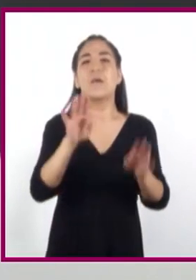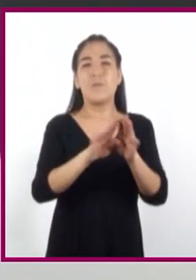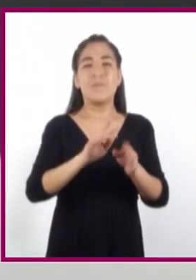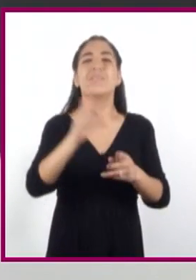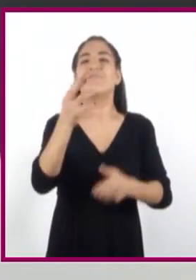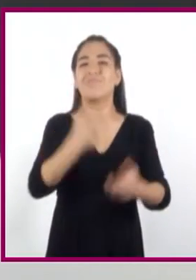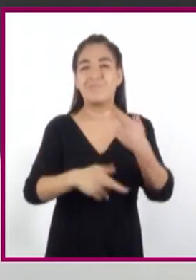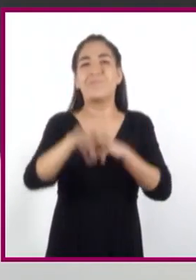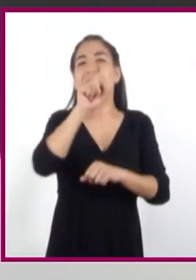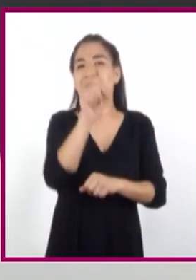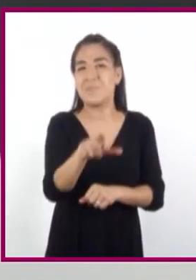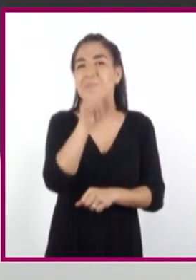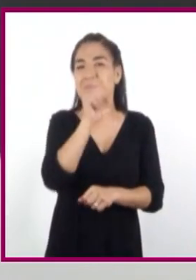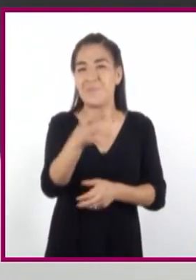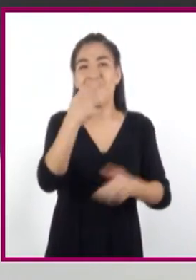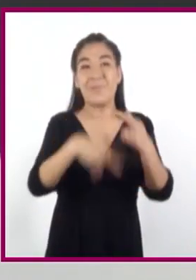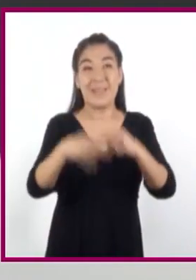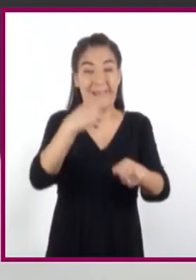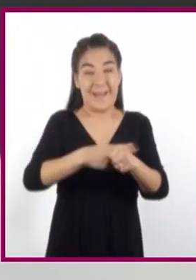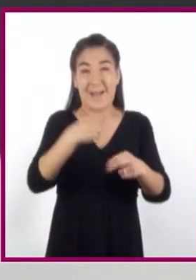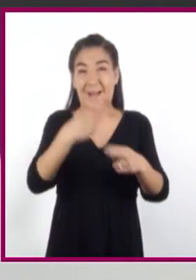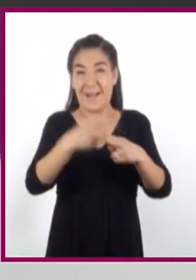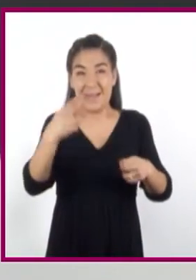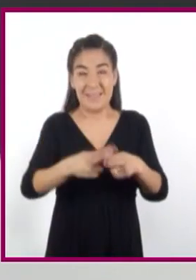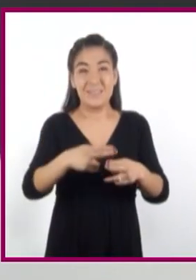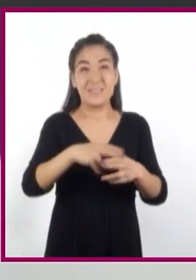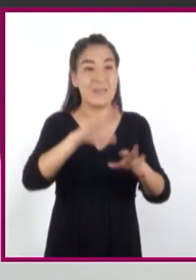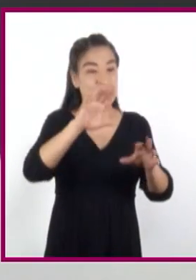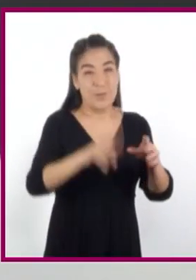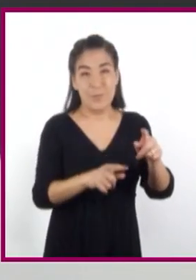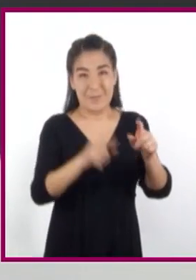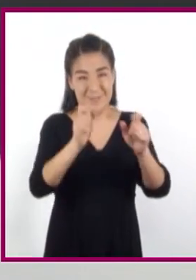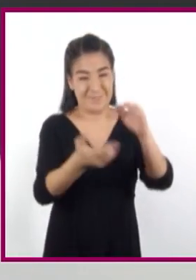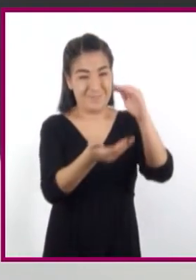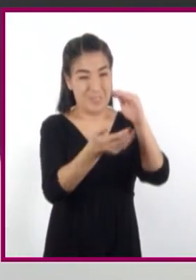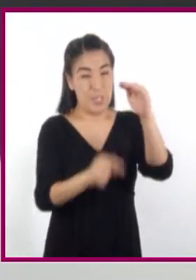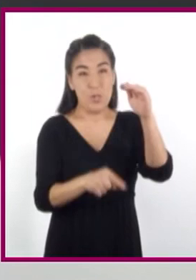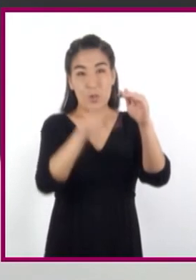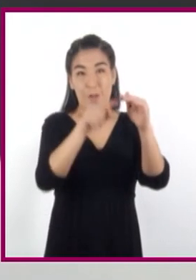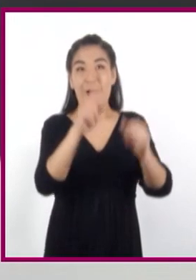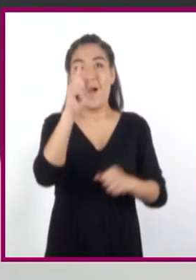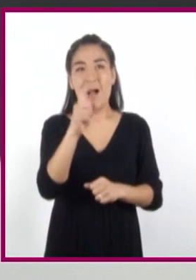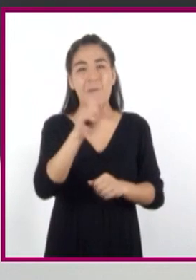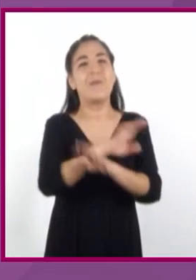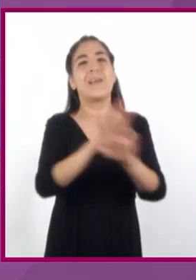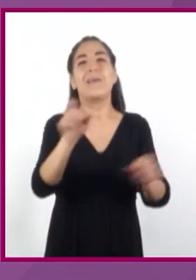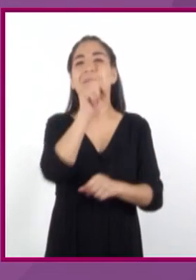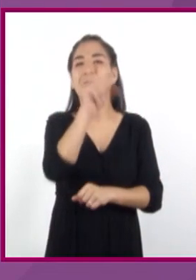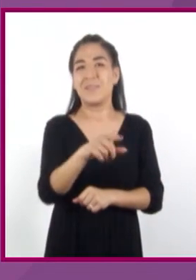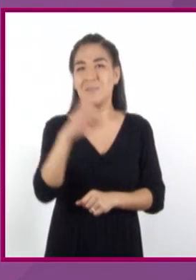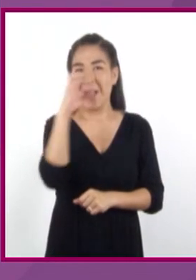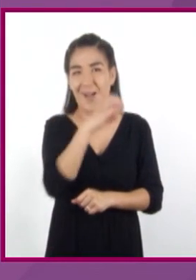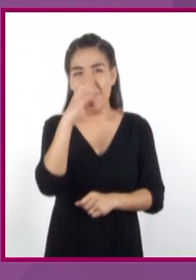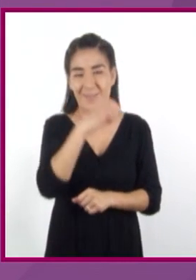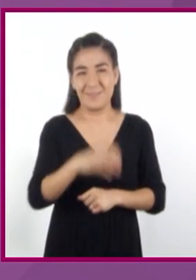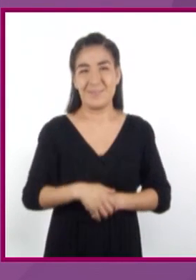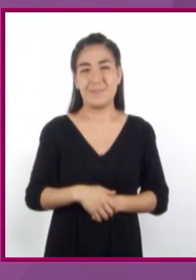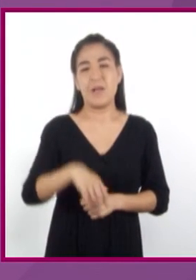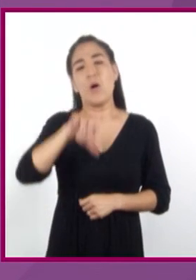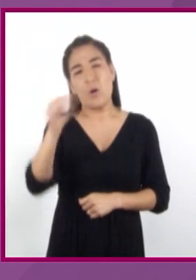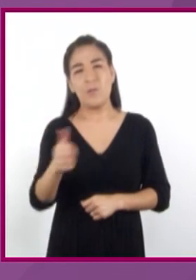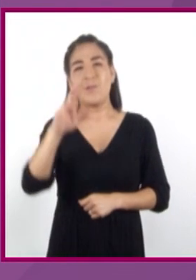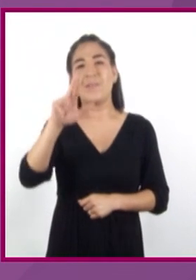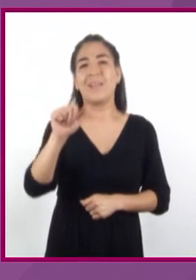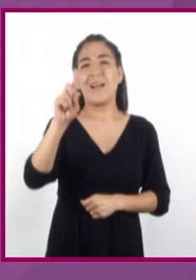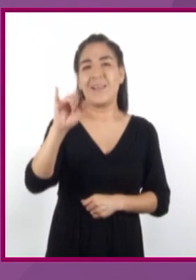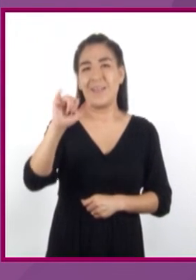repite varias veces hasta que toda el agua en la olla se encuentra a la misma temperatura. Por radiación, el